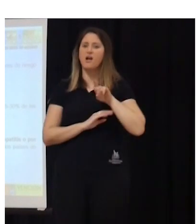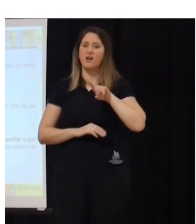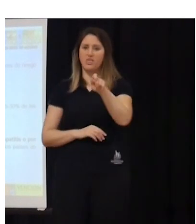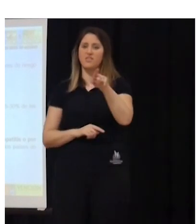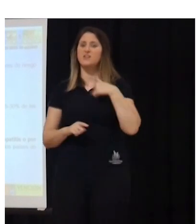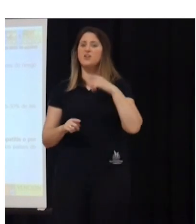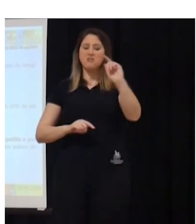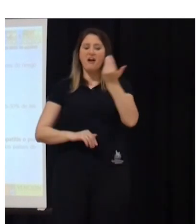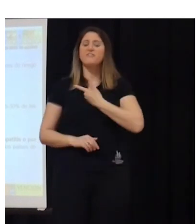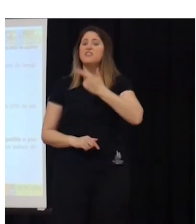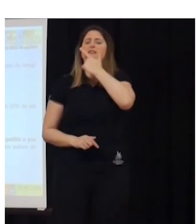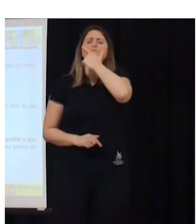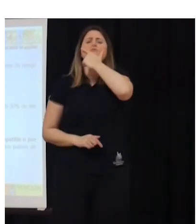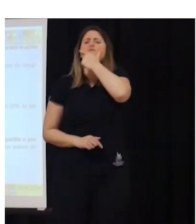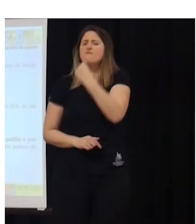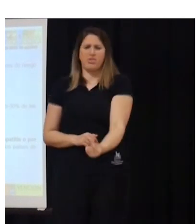fácilmente.